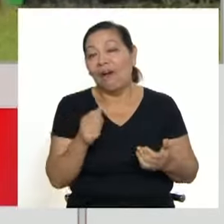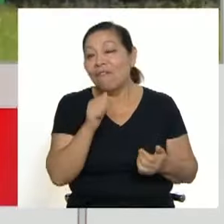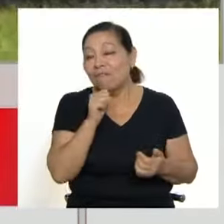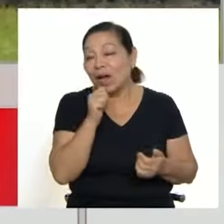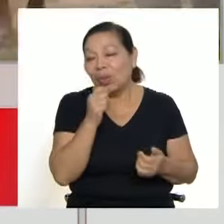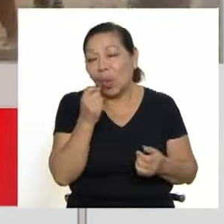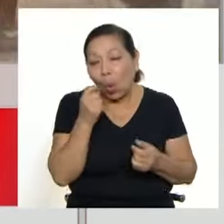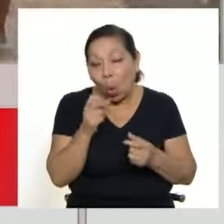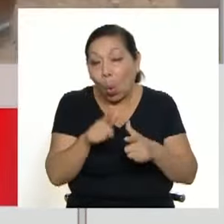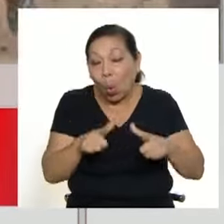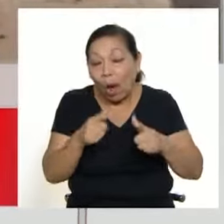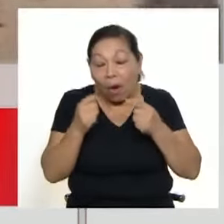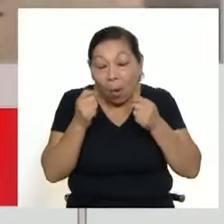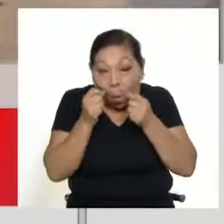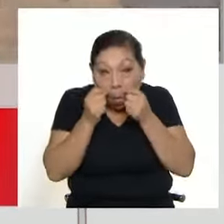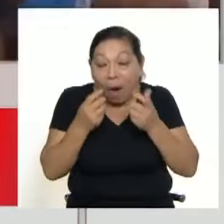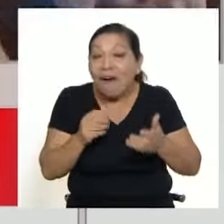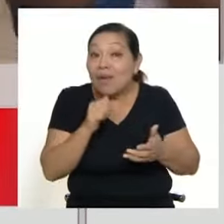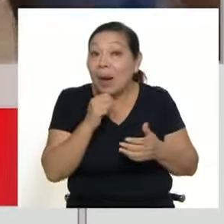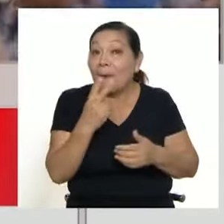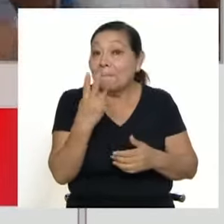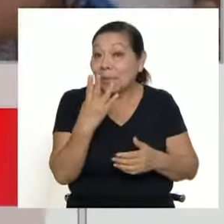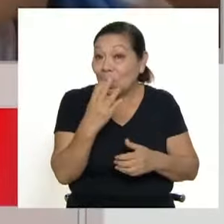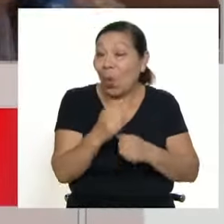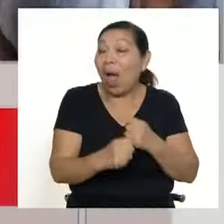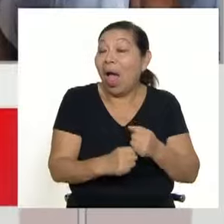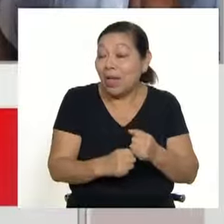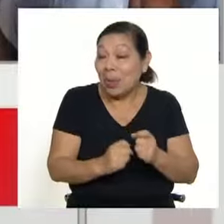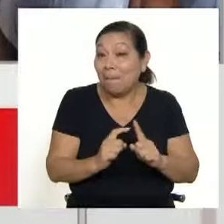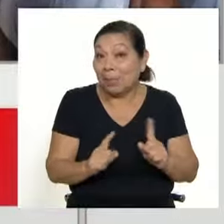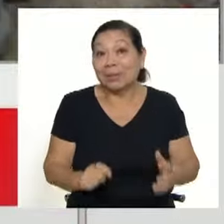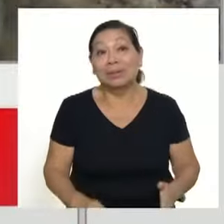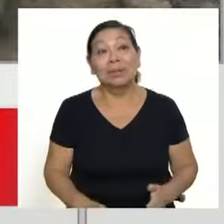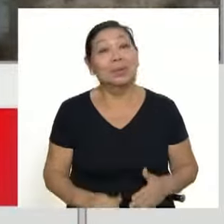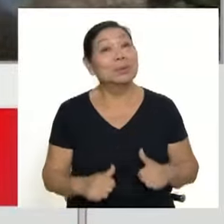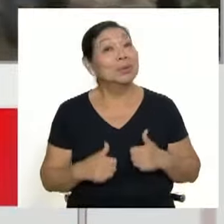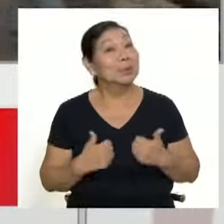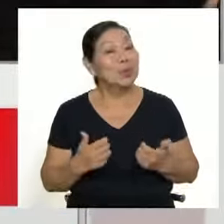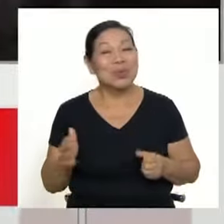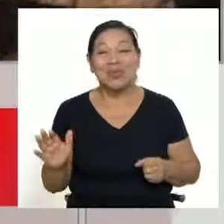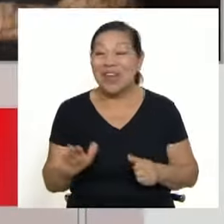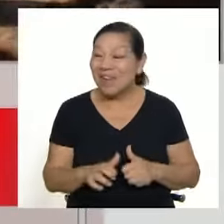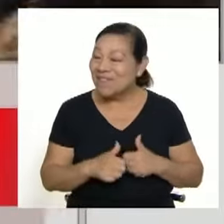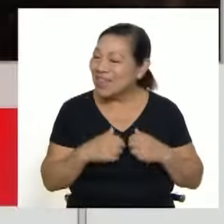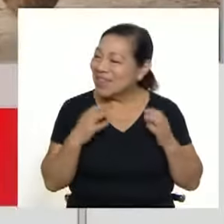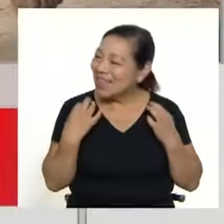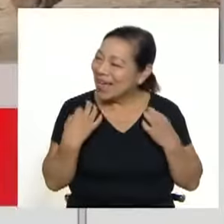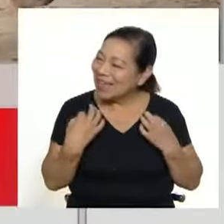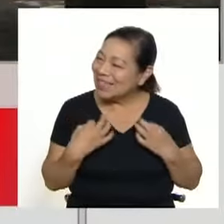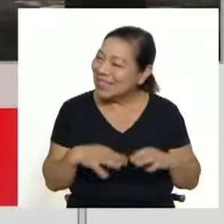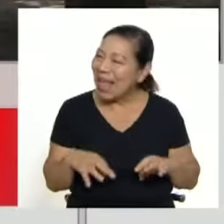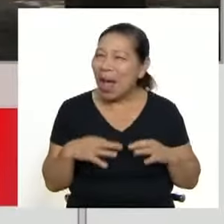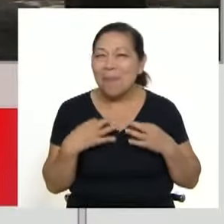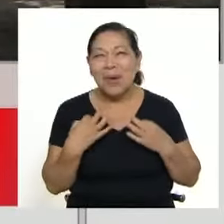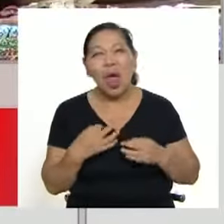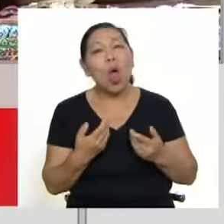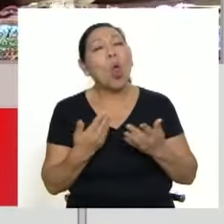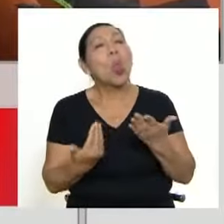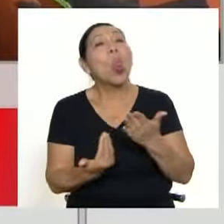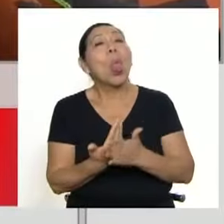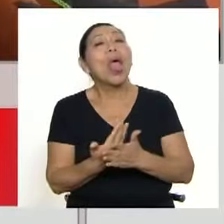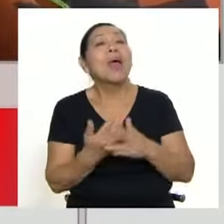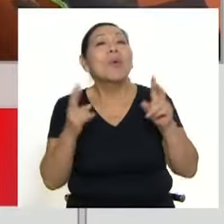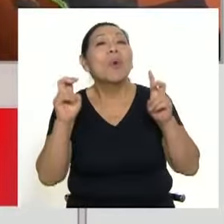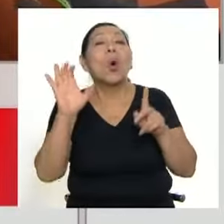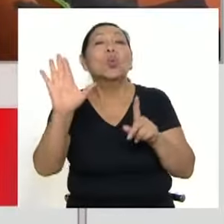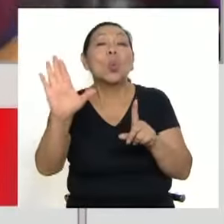descubrir. Entonces, a pesar que tenemos 24 años viajando, es más, una vida no sería suficiente. Siempre van a haber cosas, hablando del